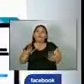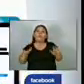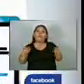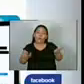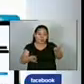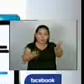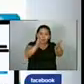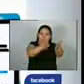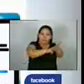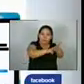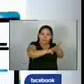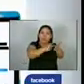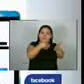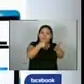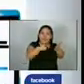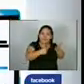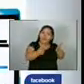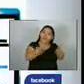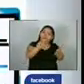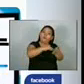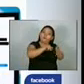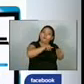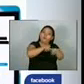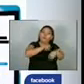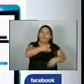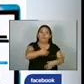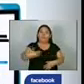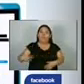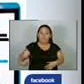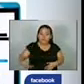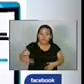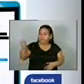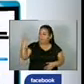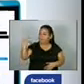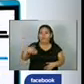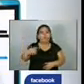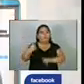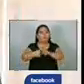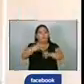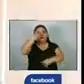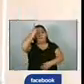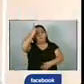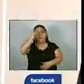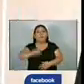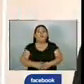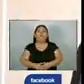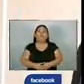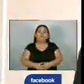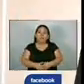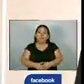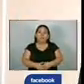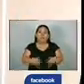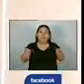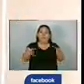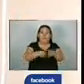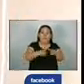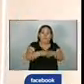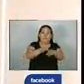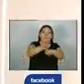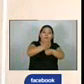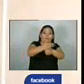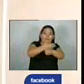a la inscripción como precandidato a la presidencia de Nayib Bukele el pasado fin de semana Dice que es un tema polémico